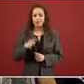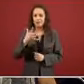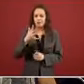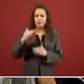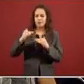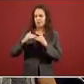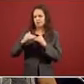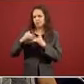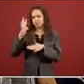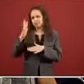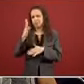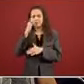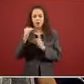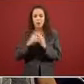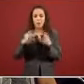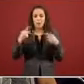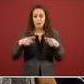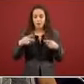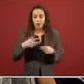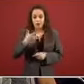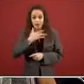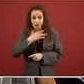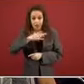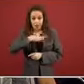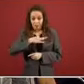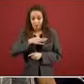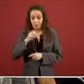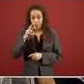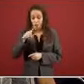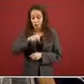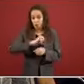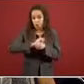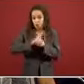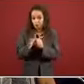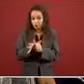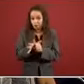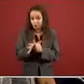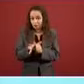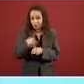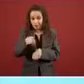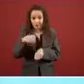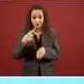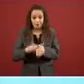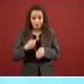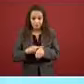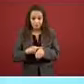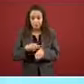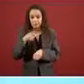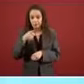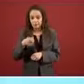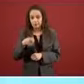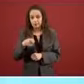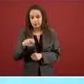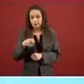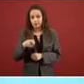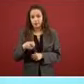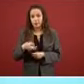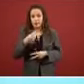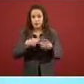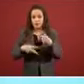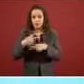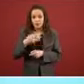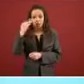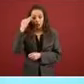que han tenido infección por el nuevo coronavirus con COVID, la enfermedad que este virus produce, desde el inicio de la